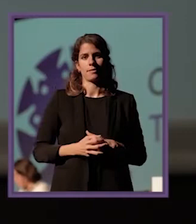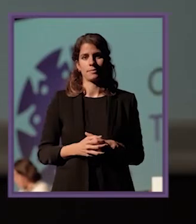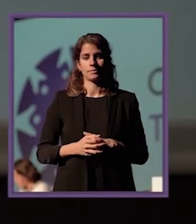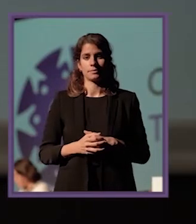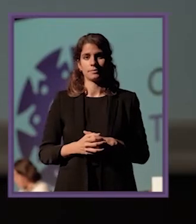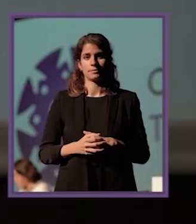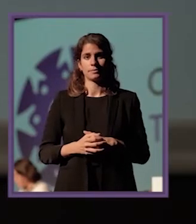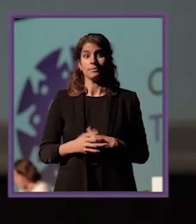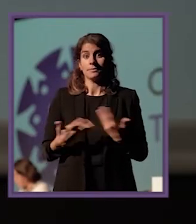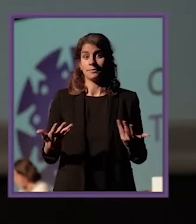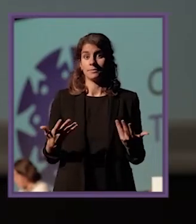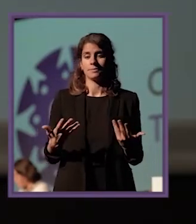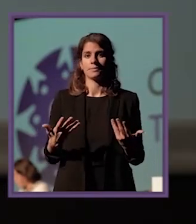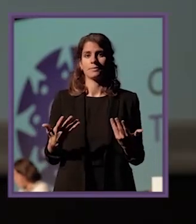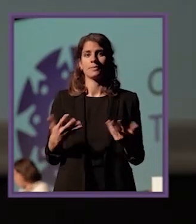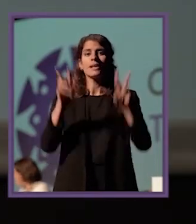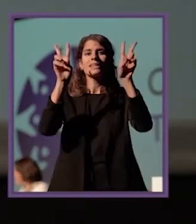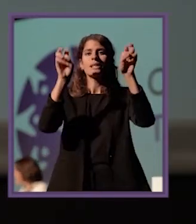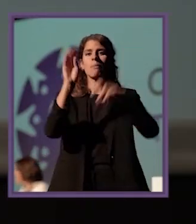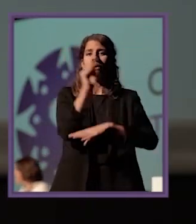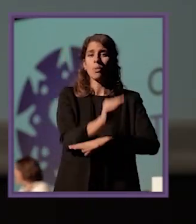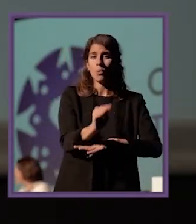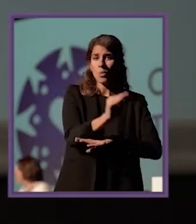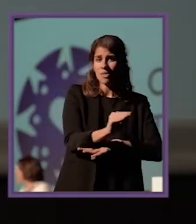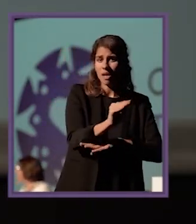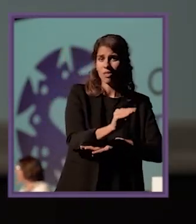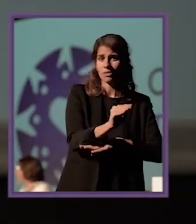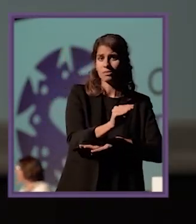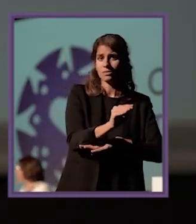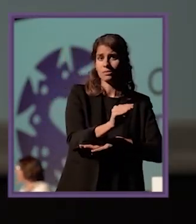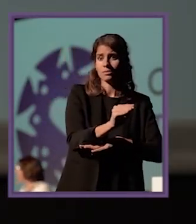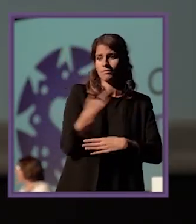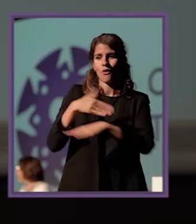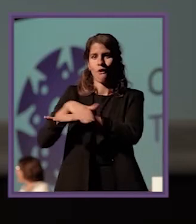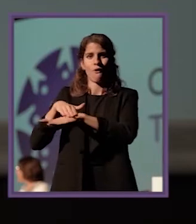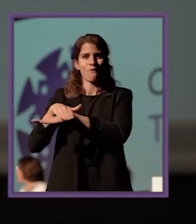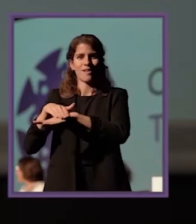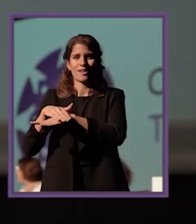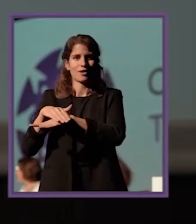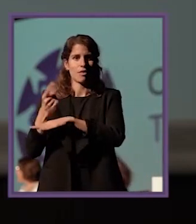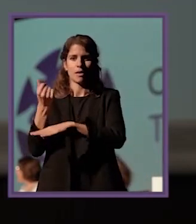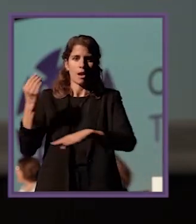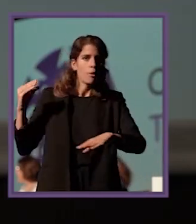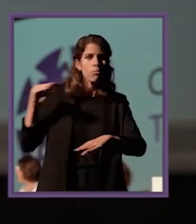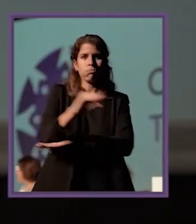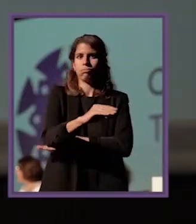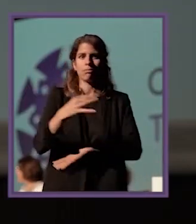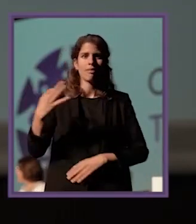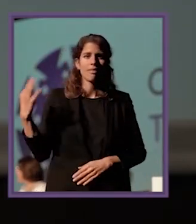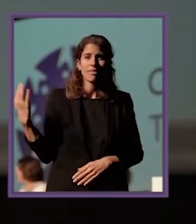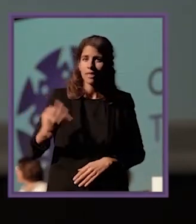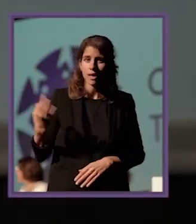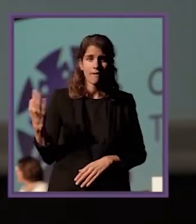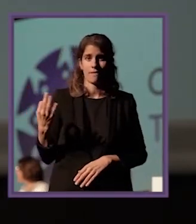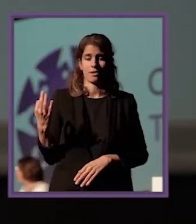ámbito de los cuidados, si no se implica el sector público, si no invierte el sector público en él,